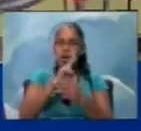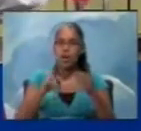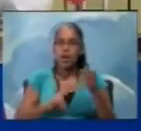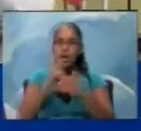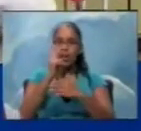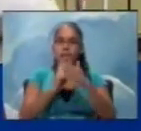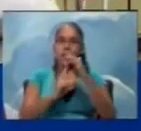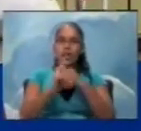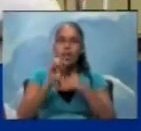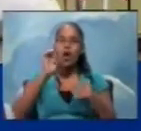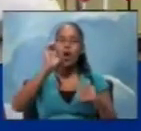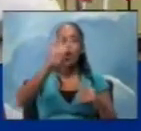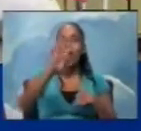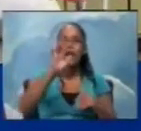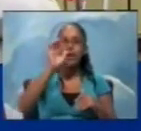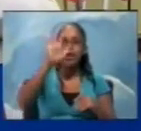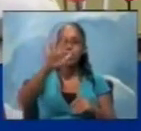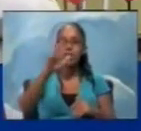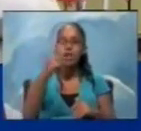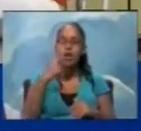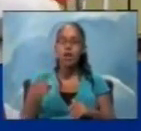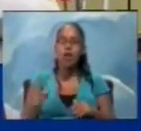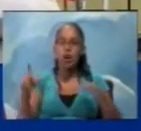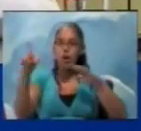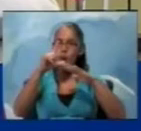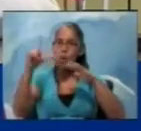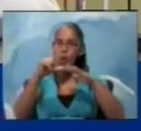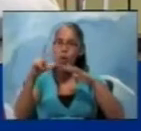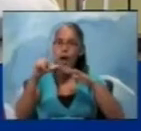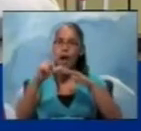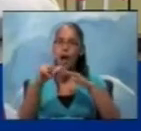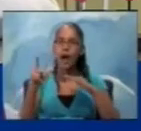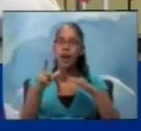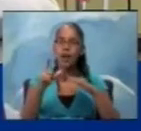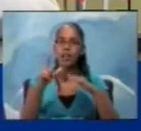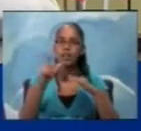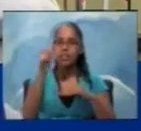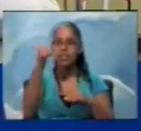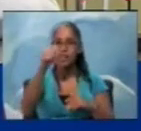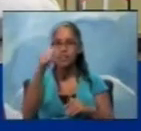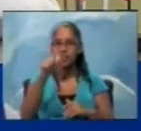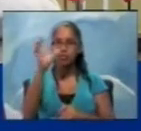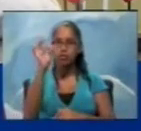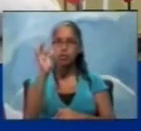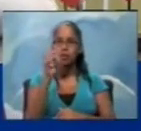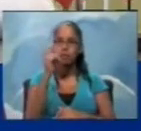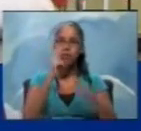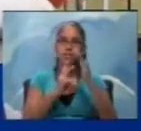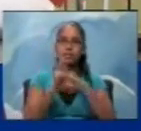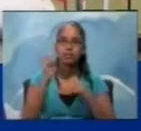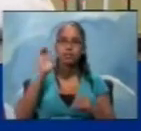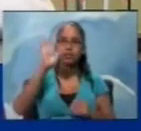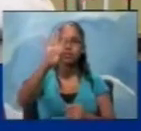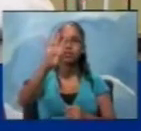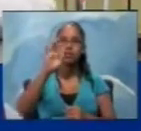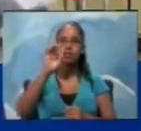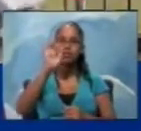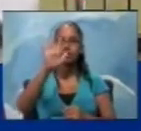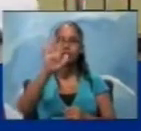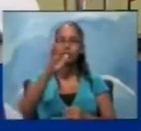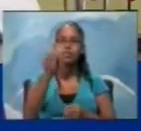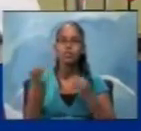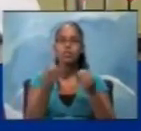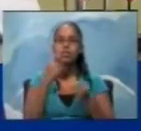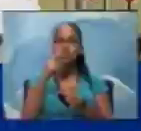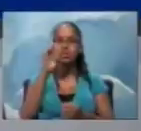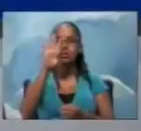Versículo 45, Lucas 19, 45. Versículo 45. ¿Cómo dice el